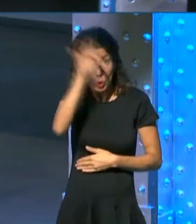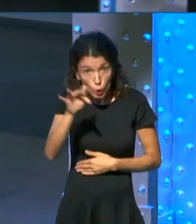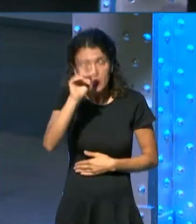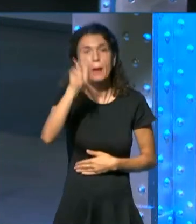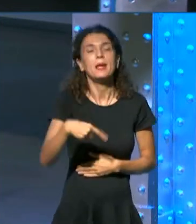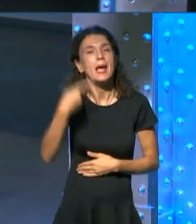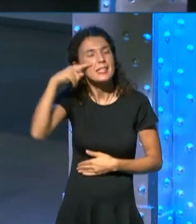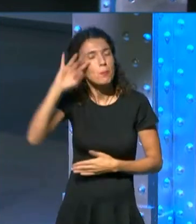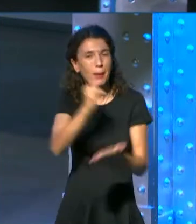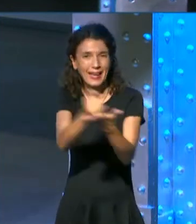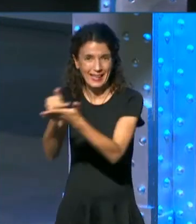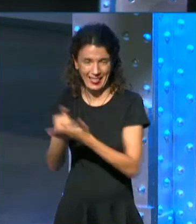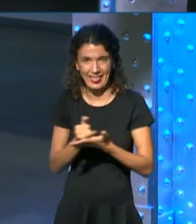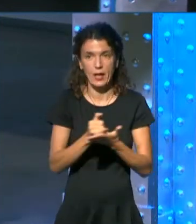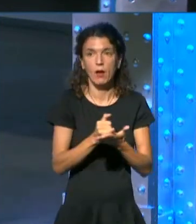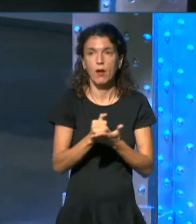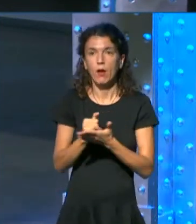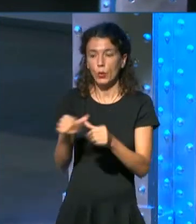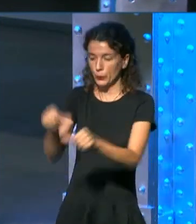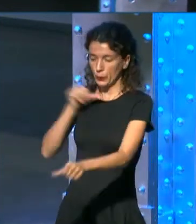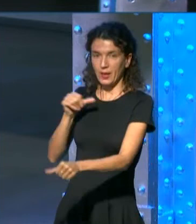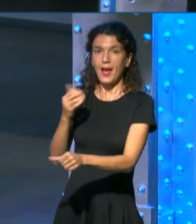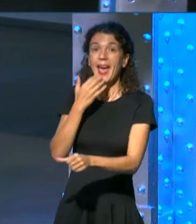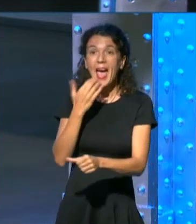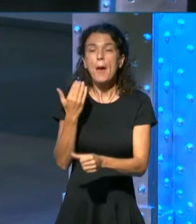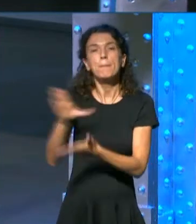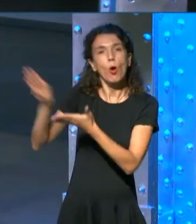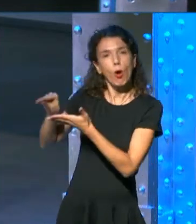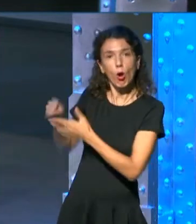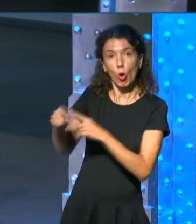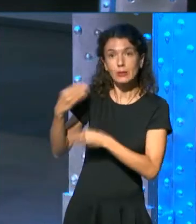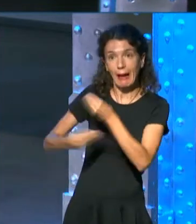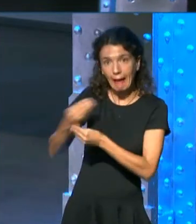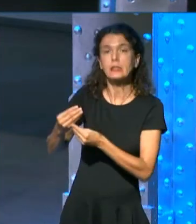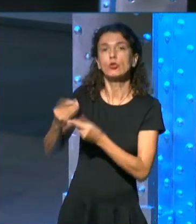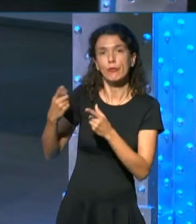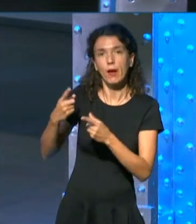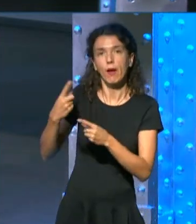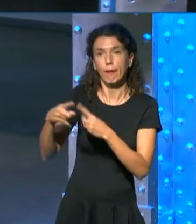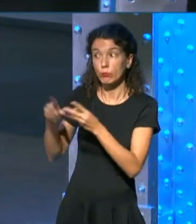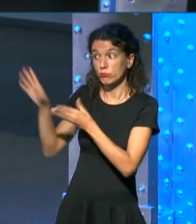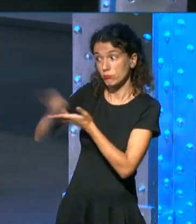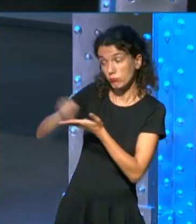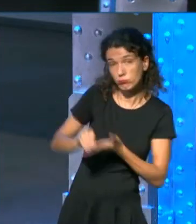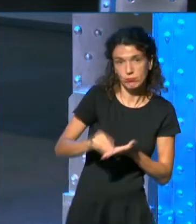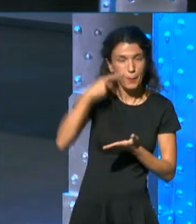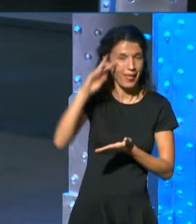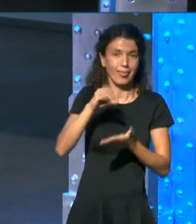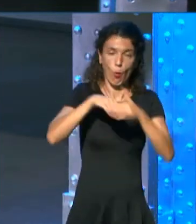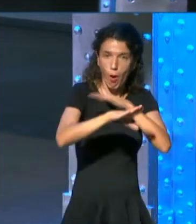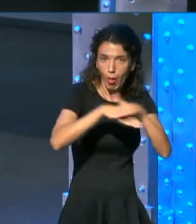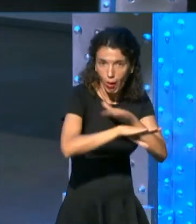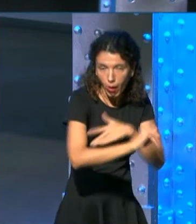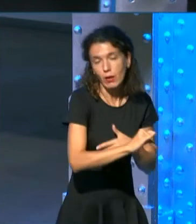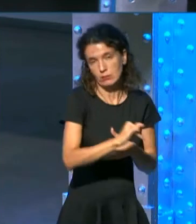la experiencia de todos los ejemplos de gente que ha intentado hacer cosas y las lecciones aprendidas, que es una de las cosas que hemos intentado recoger